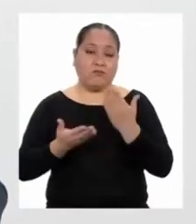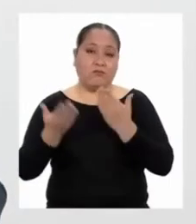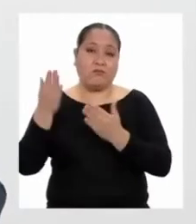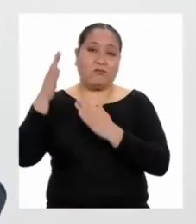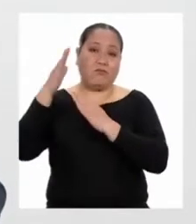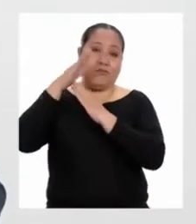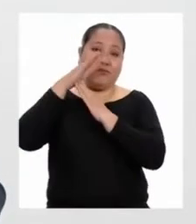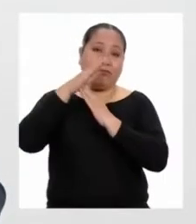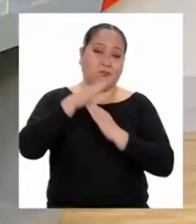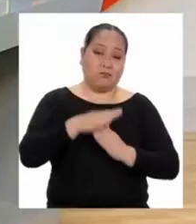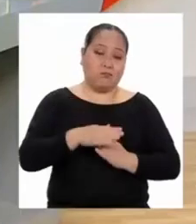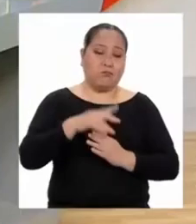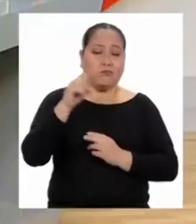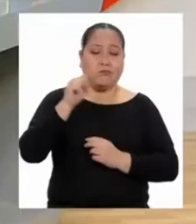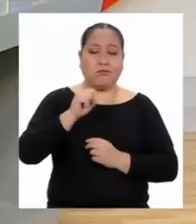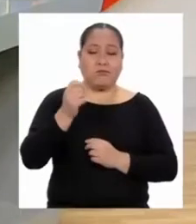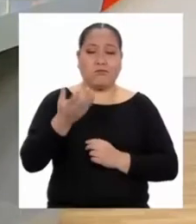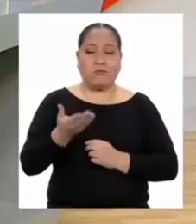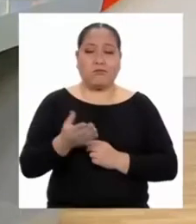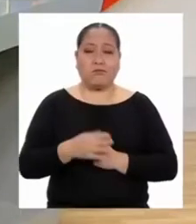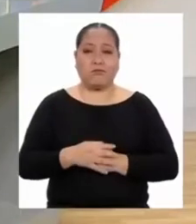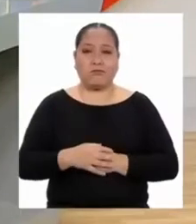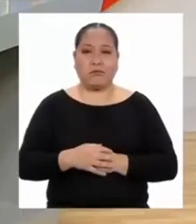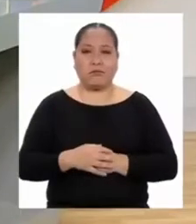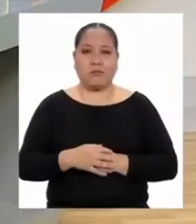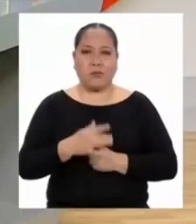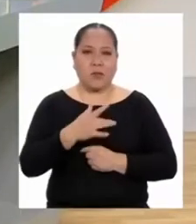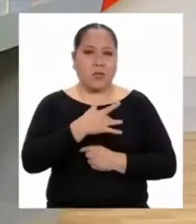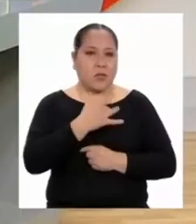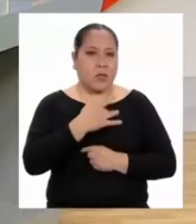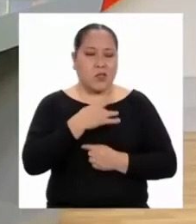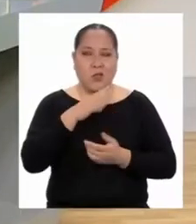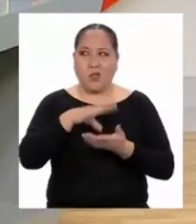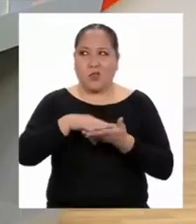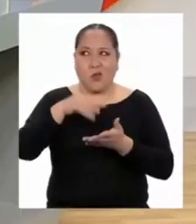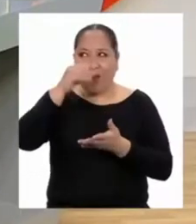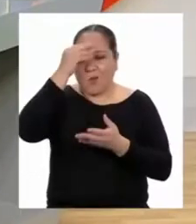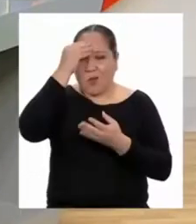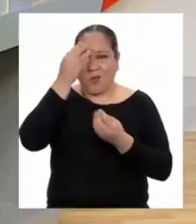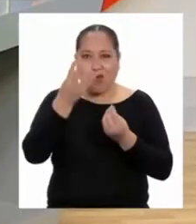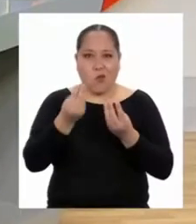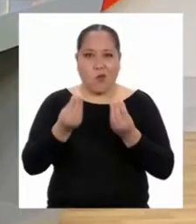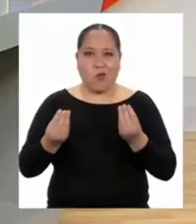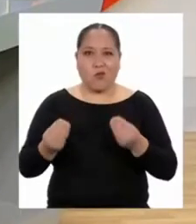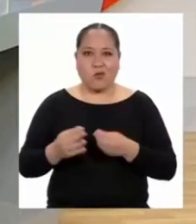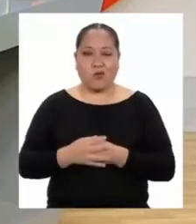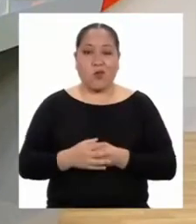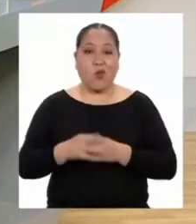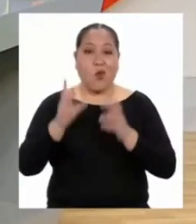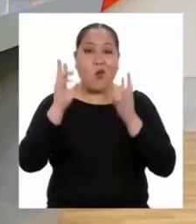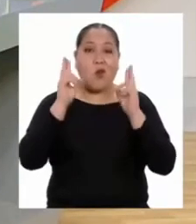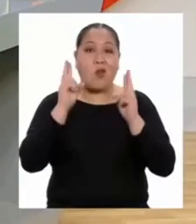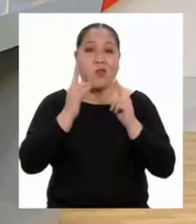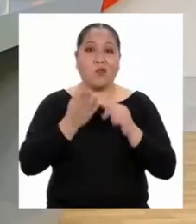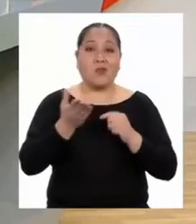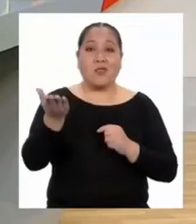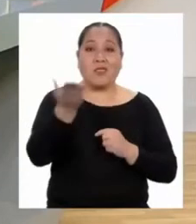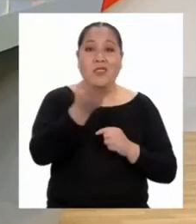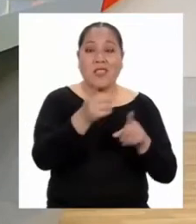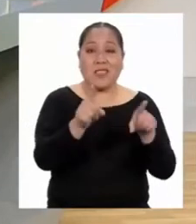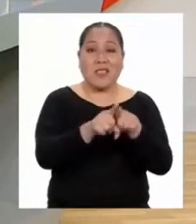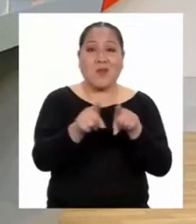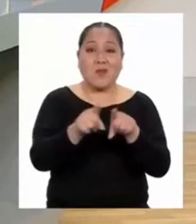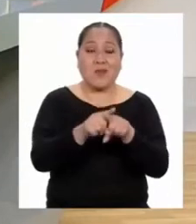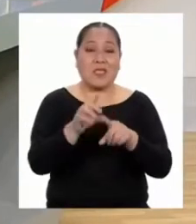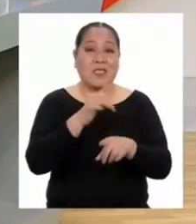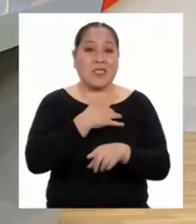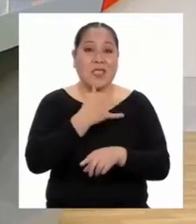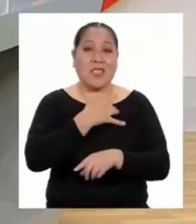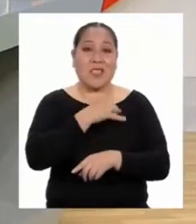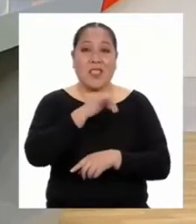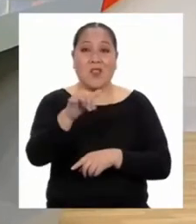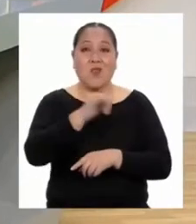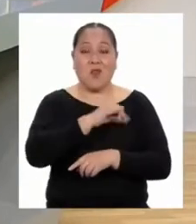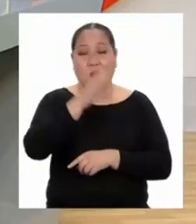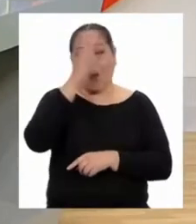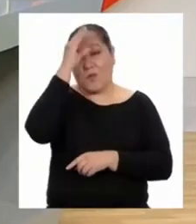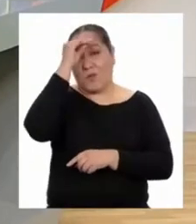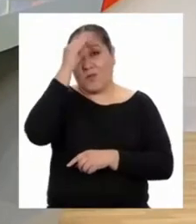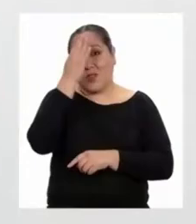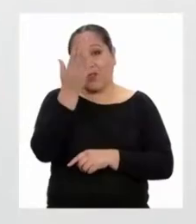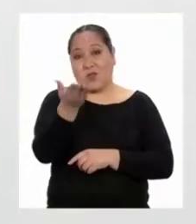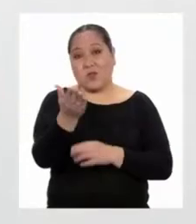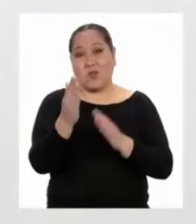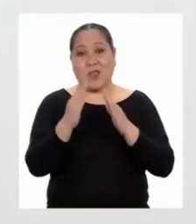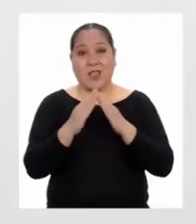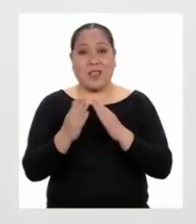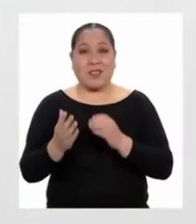discriminación existía. Siento que estoy aprendiendo mucho. Espero que también sientan lo mismo las chicas y chicos que están en sus